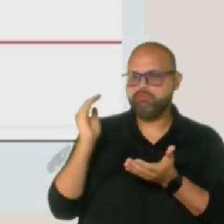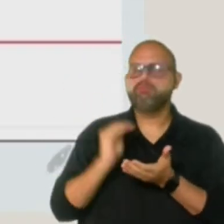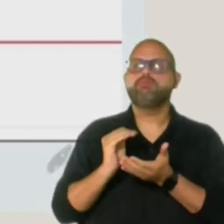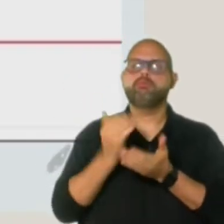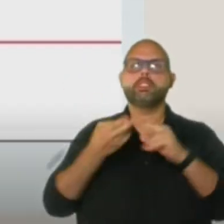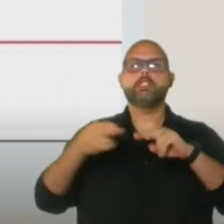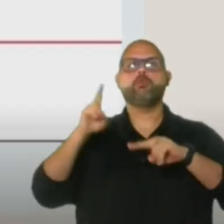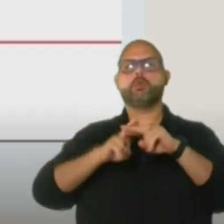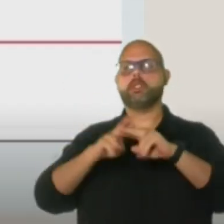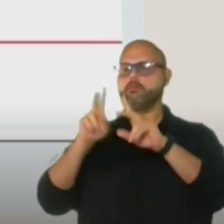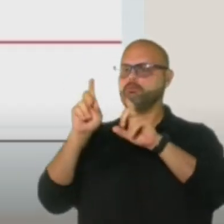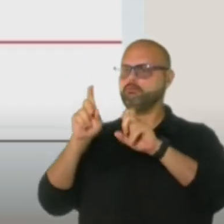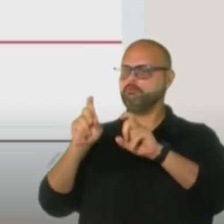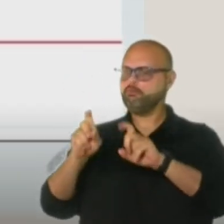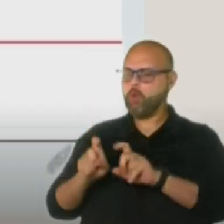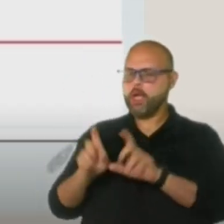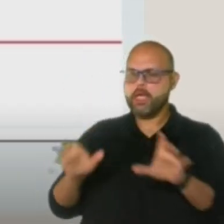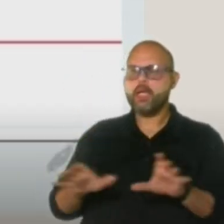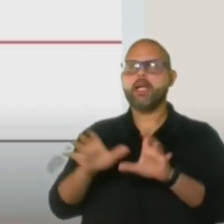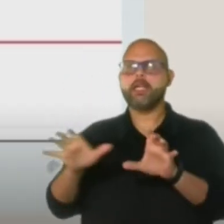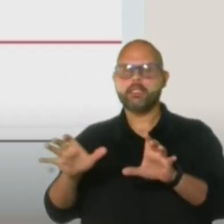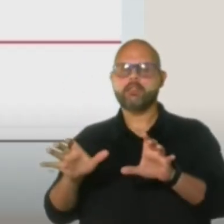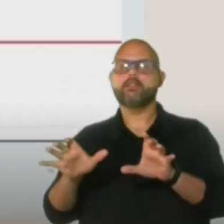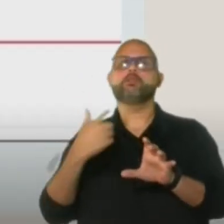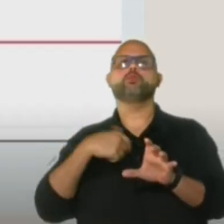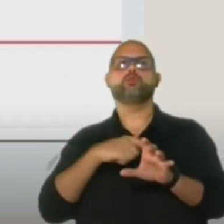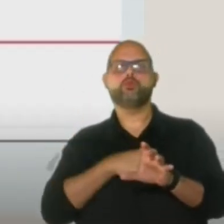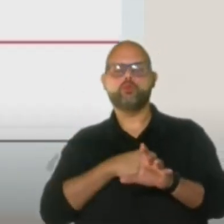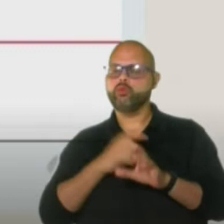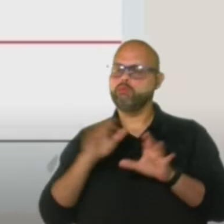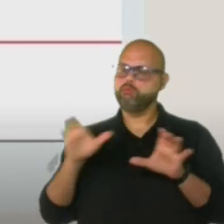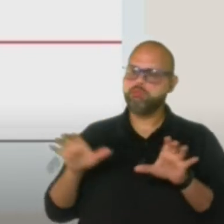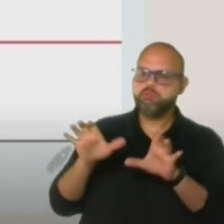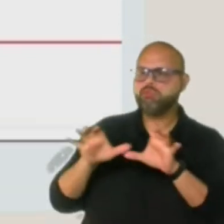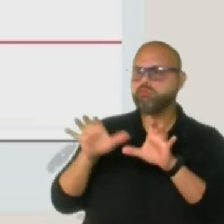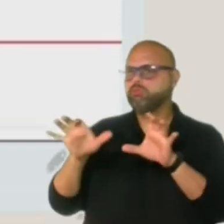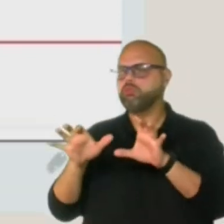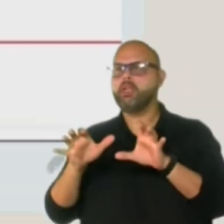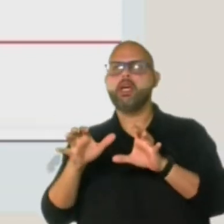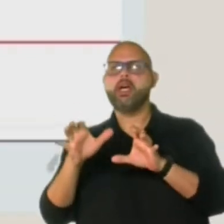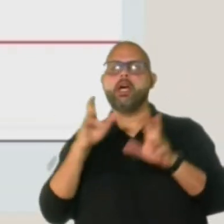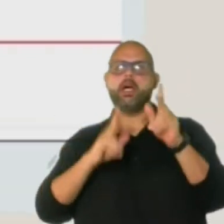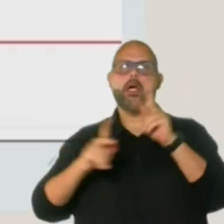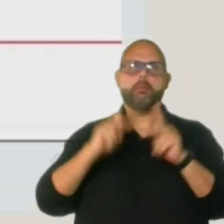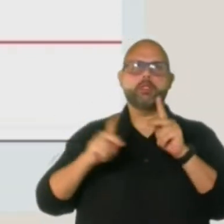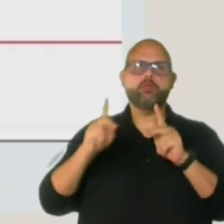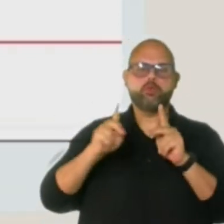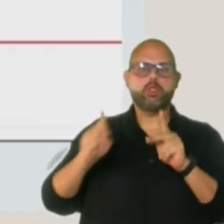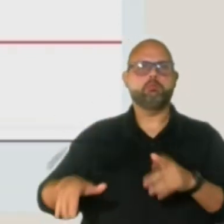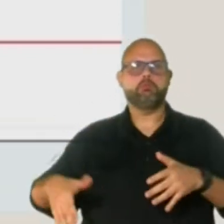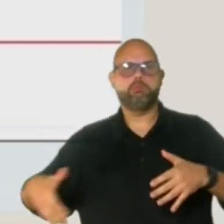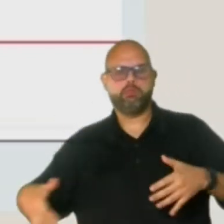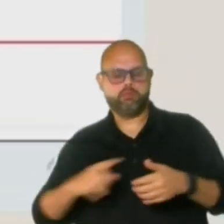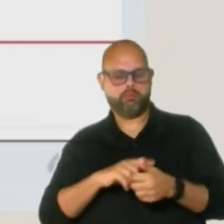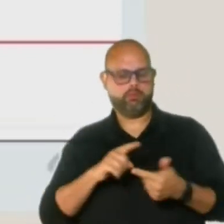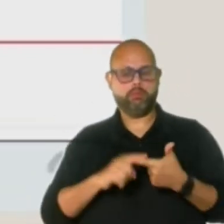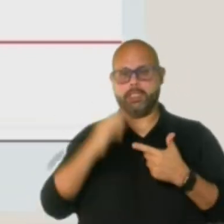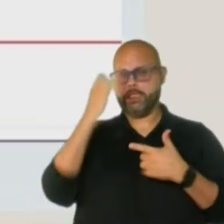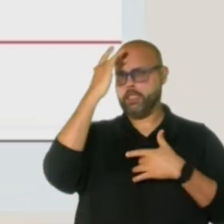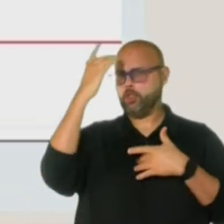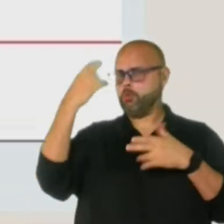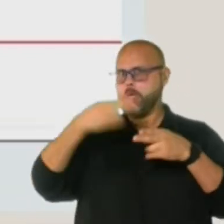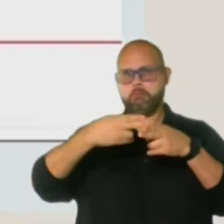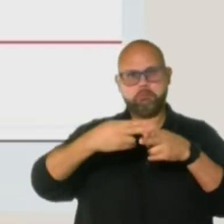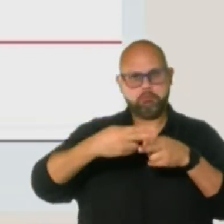se realizan y empezamos a realizar pruebas a personas asintomáticas, personas con síntomas leves y personas que han